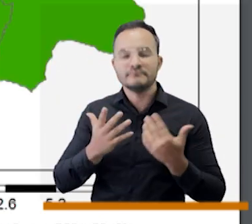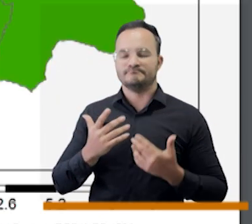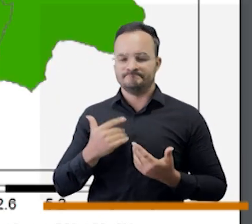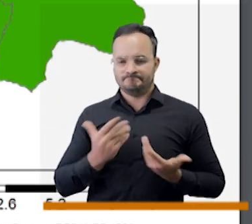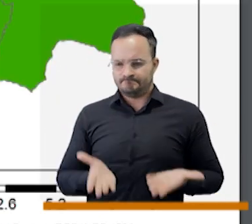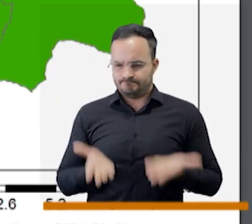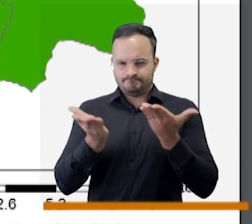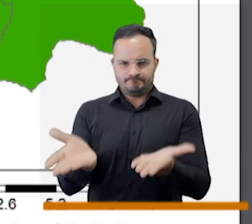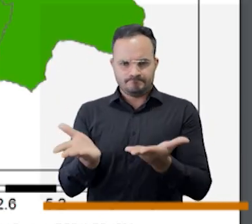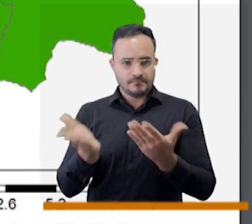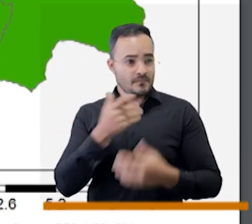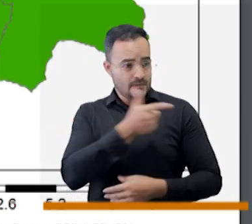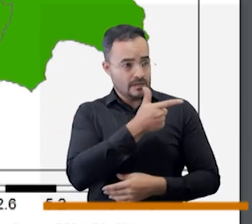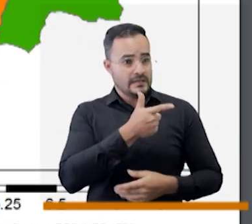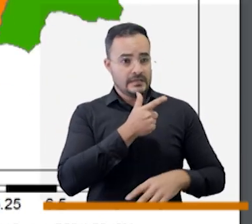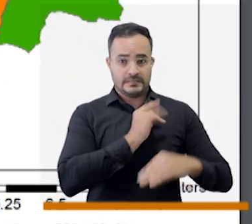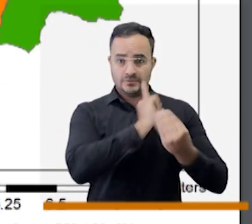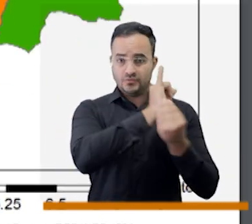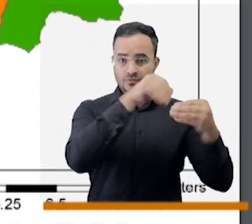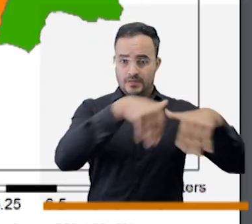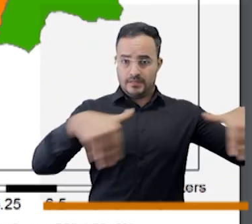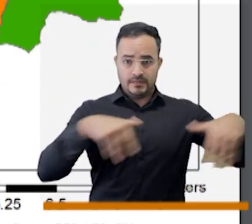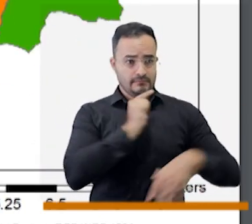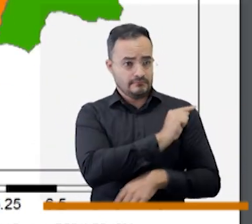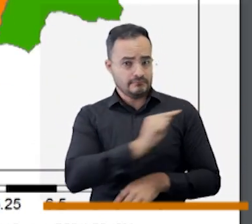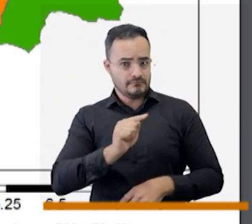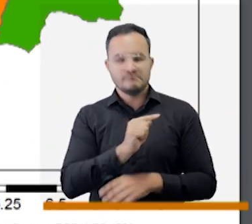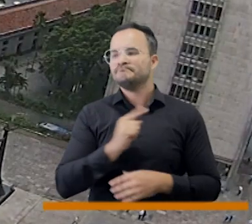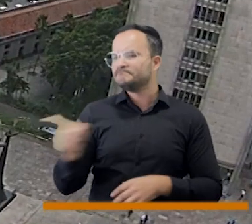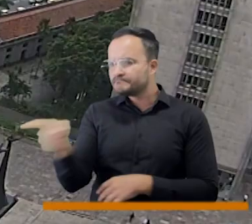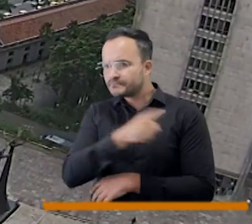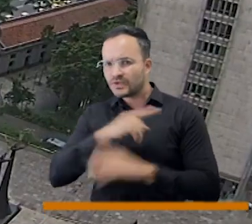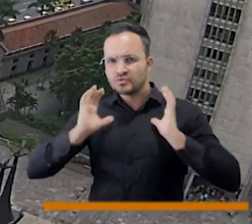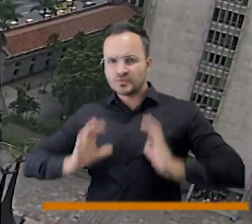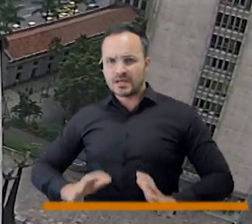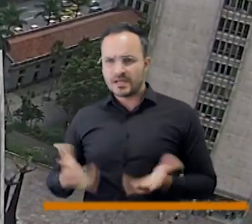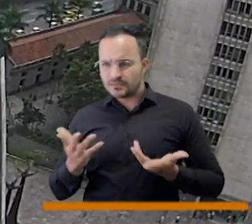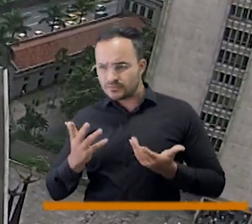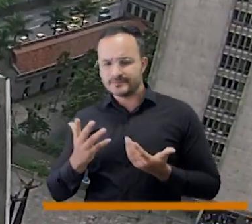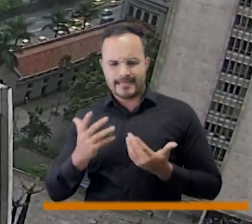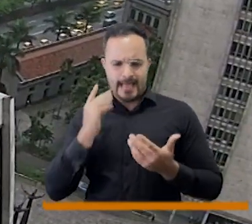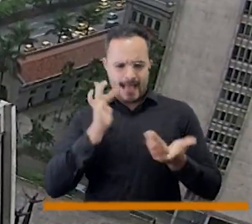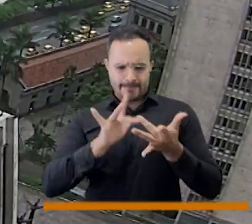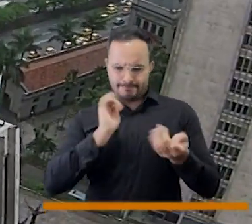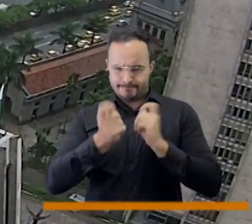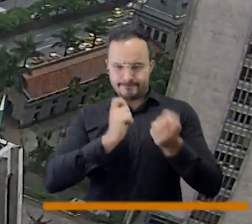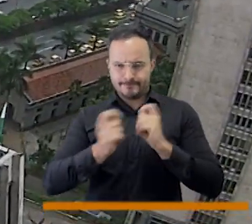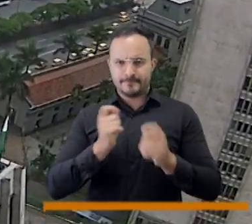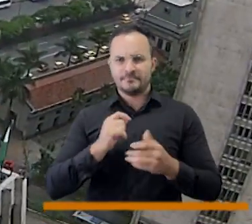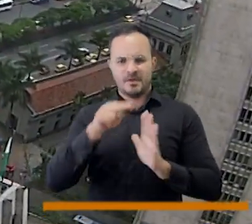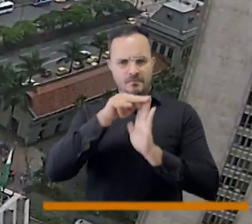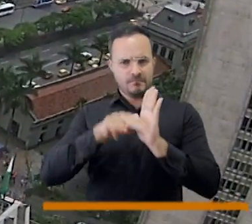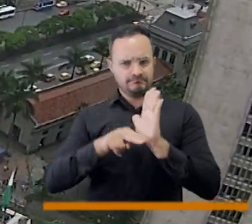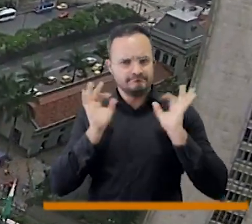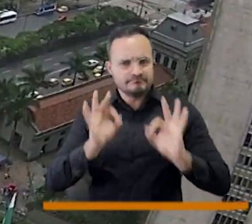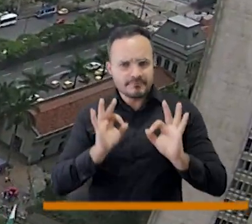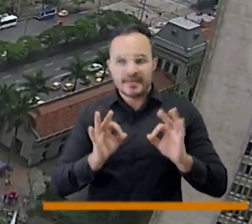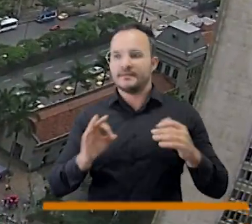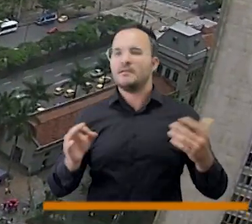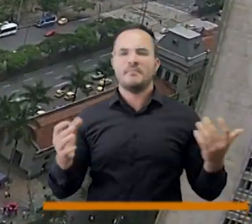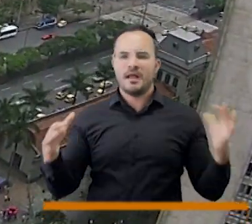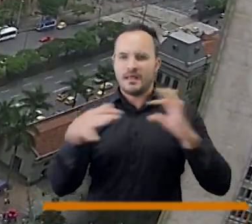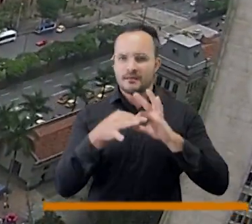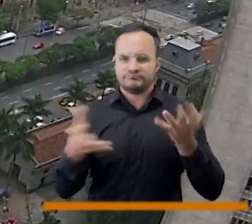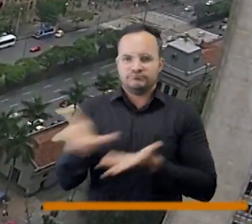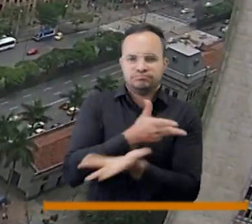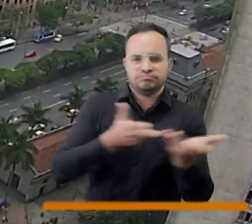estratégico es generar las condiciones y capacidades institucionales, políticas y ciudadanas para fortalecer